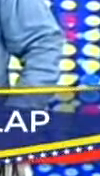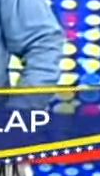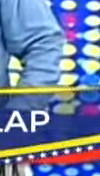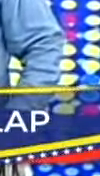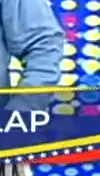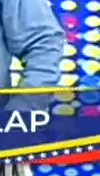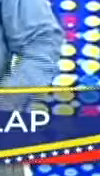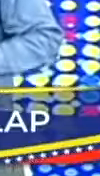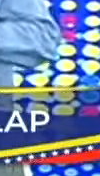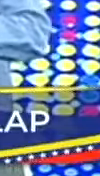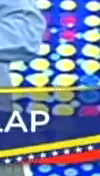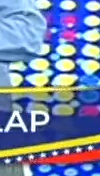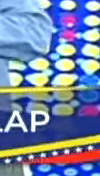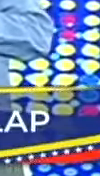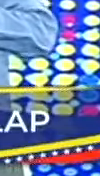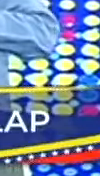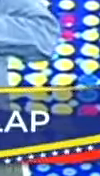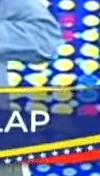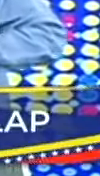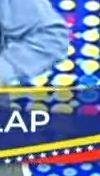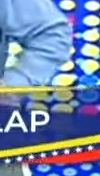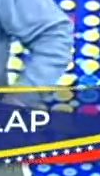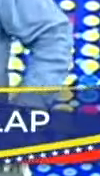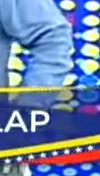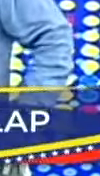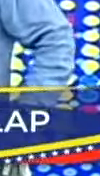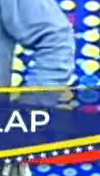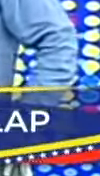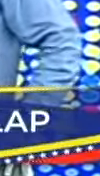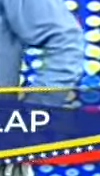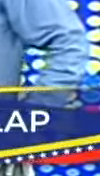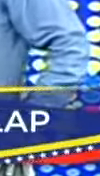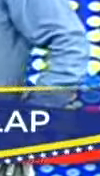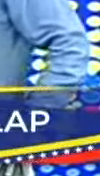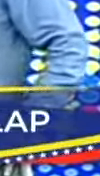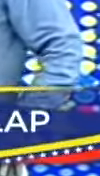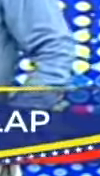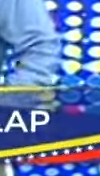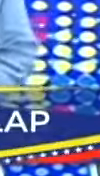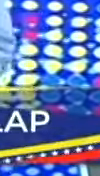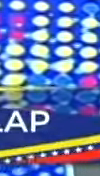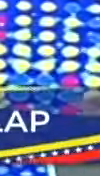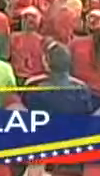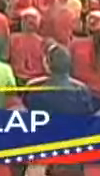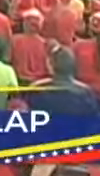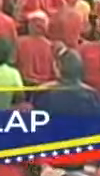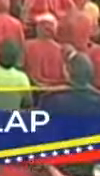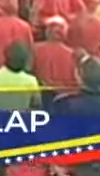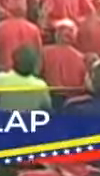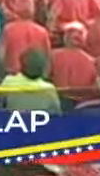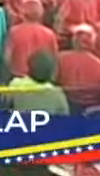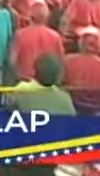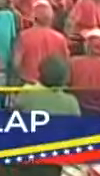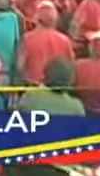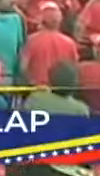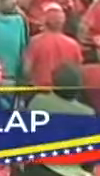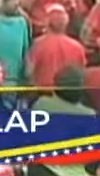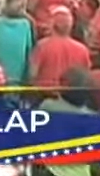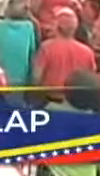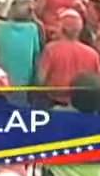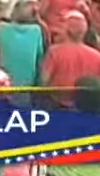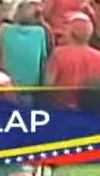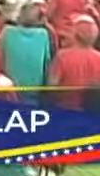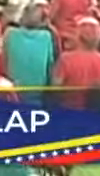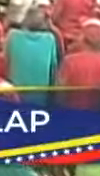nacional. Ha sido una de las instrucciones del presidente de la República, Nicolás Maduro Moros, durante sus distintas